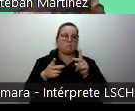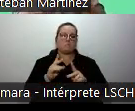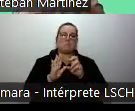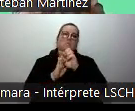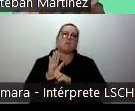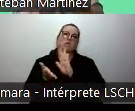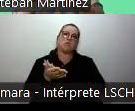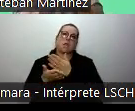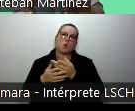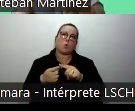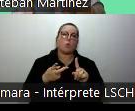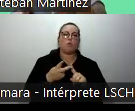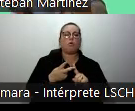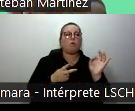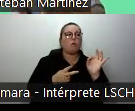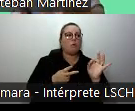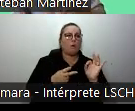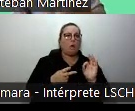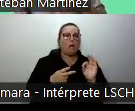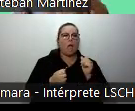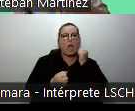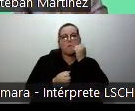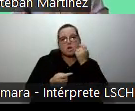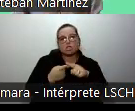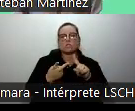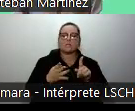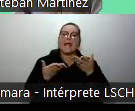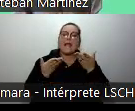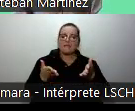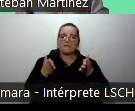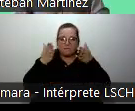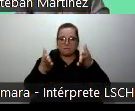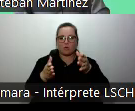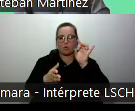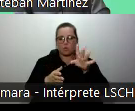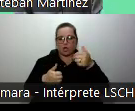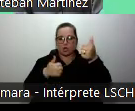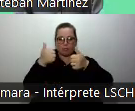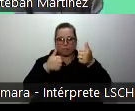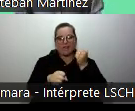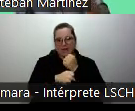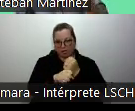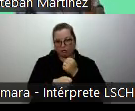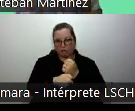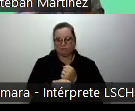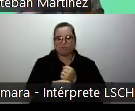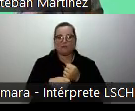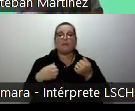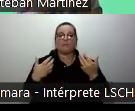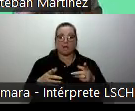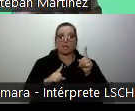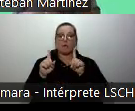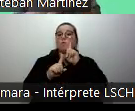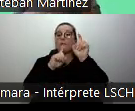salud por el lado que son eh amorosos etcétera Pero acá vamos a hablar netamente lo que es empleabilidad y para esto hay ciertas